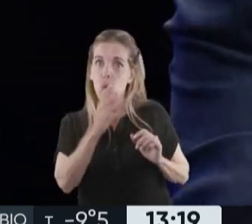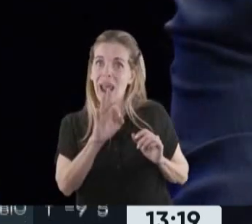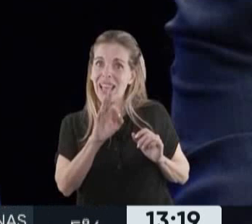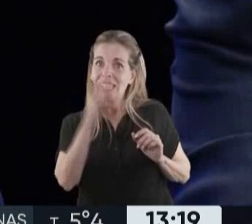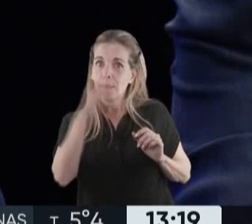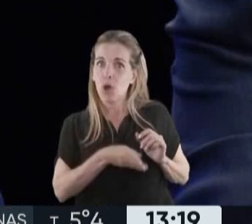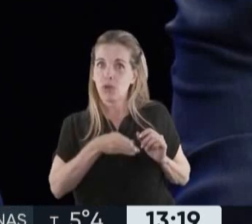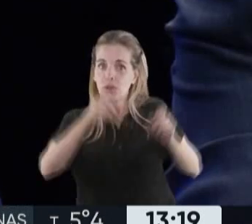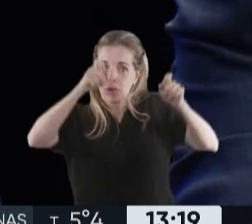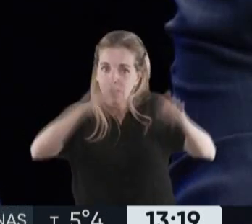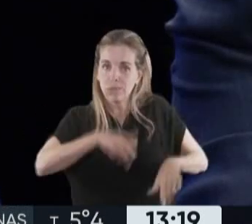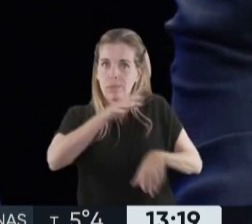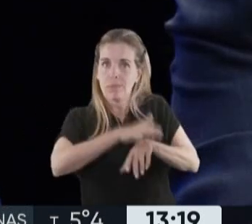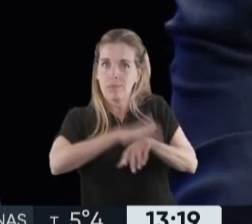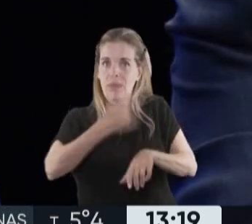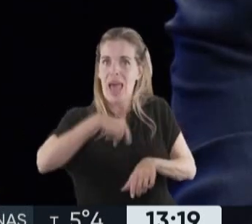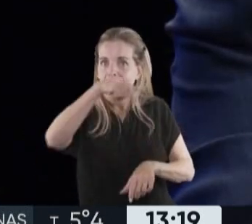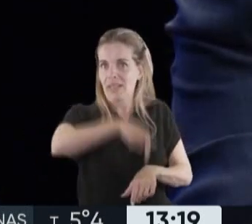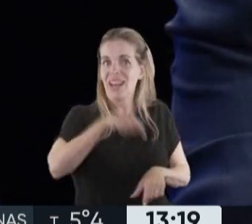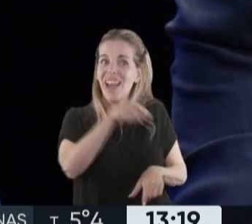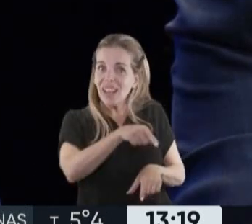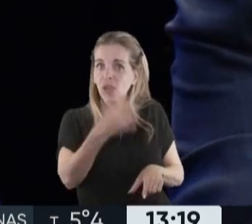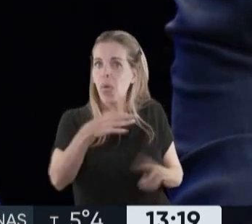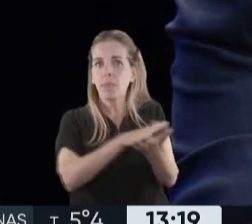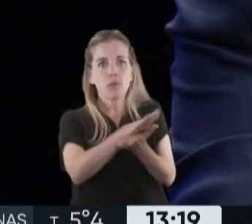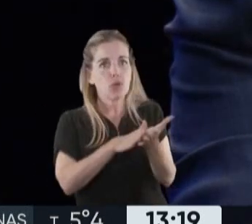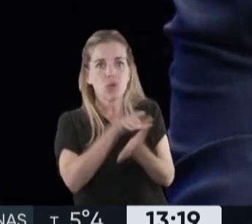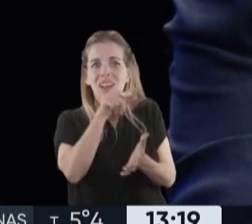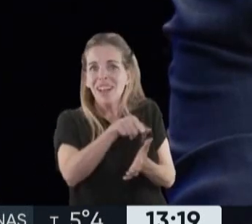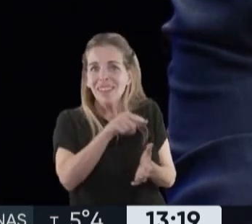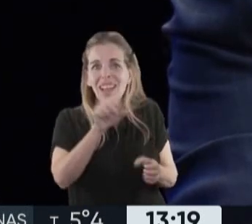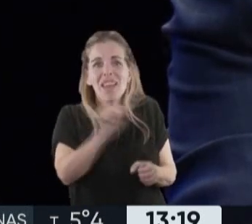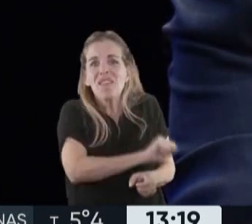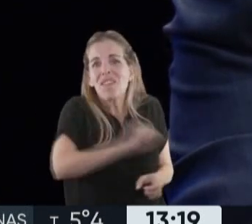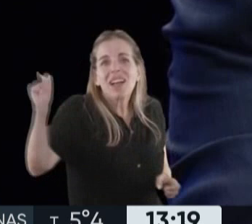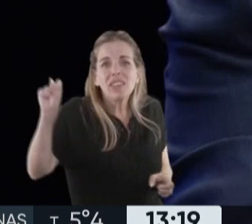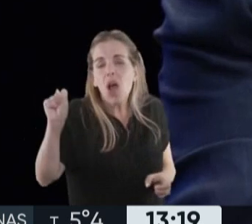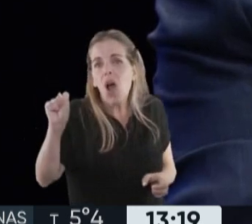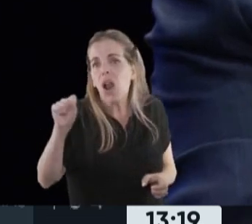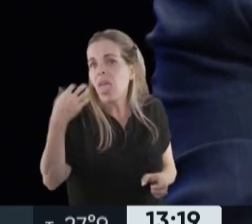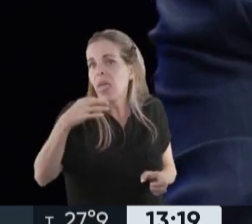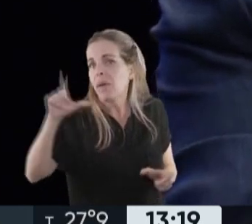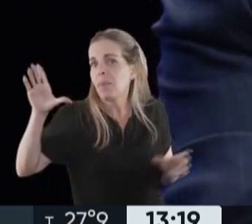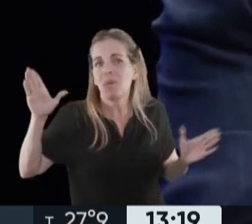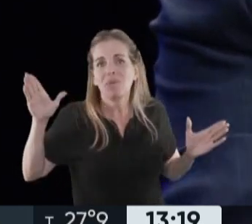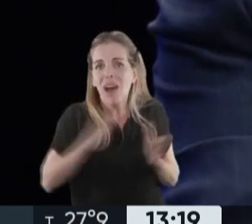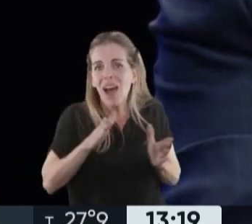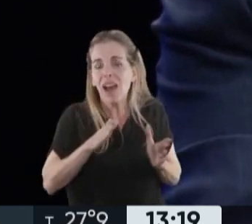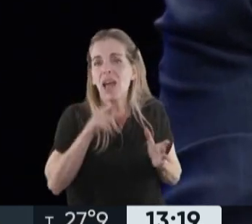nuestros. Eso hay que revisarlo. Eso está mal. Eso nos daña a todos.